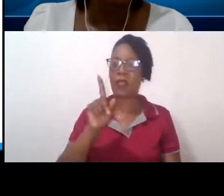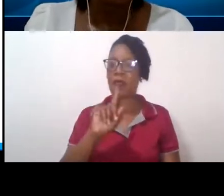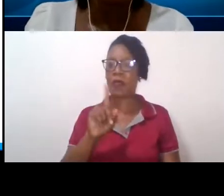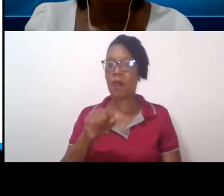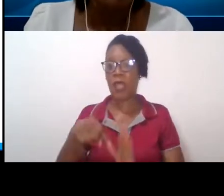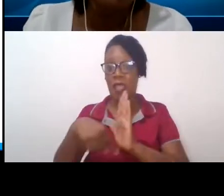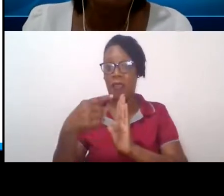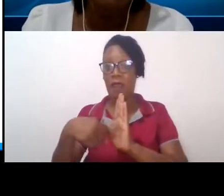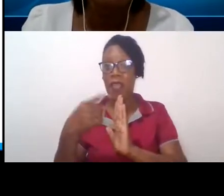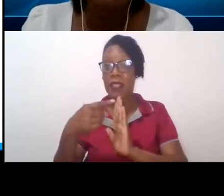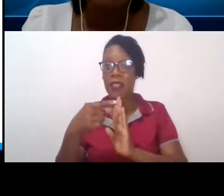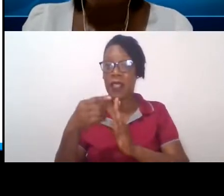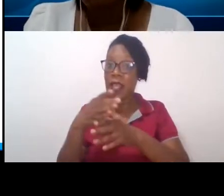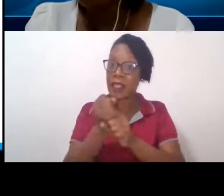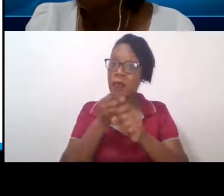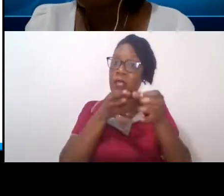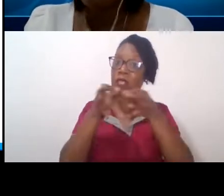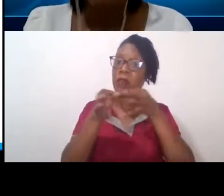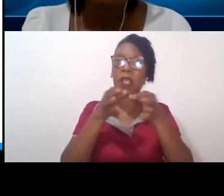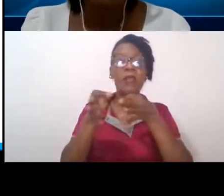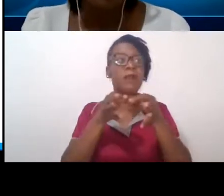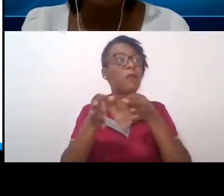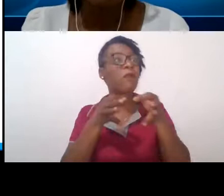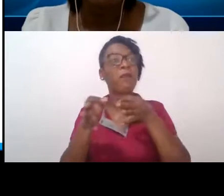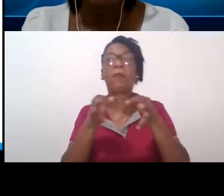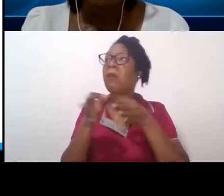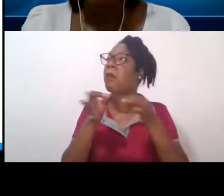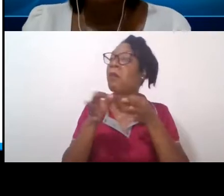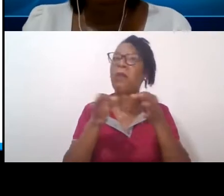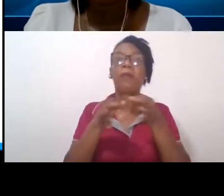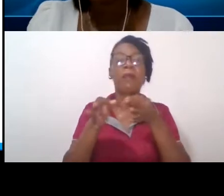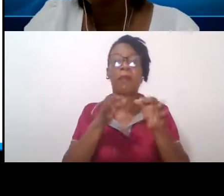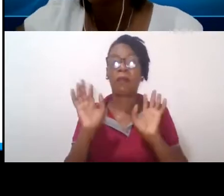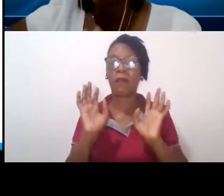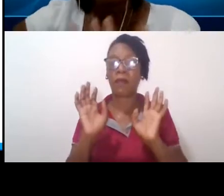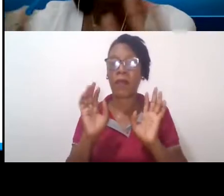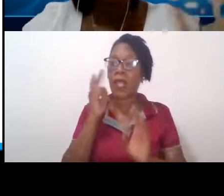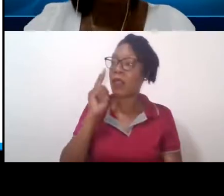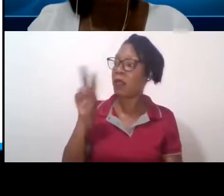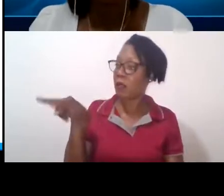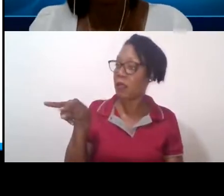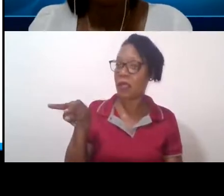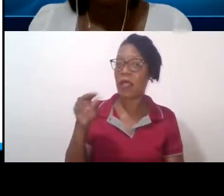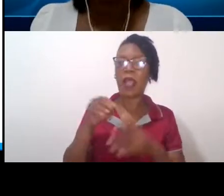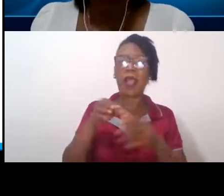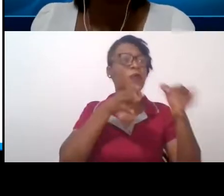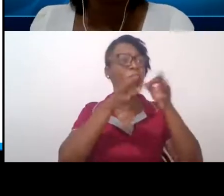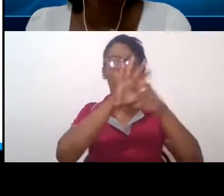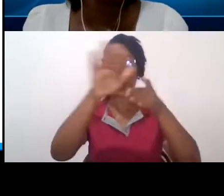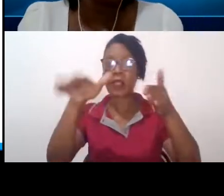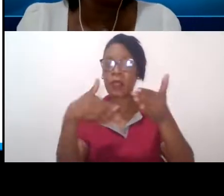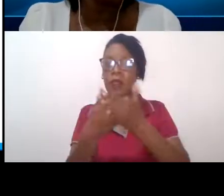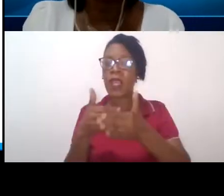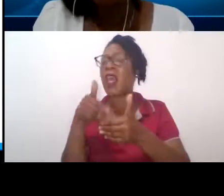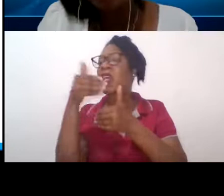estamos haciendo una explicación magistral y nunca nos referimos a ellos. Lo que hacemos es que le explicamos a todos y luego